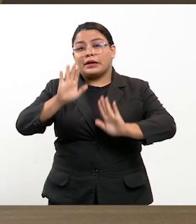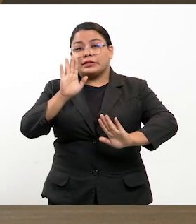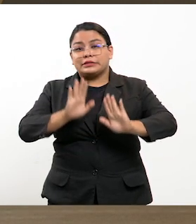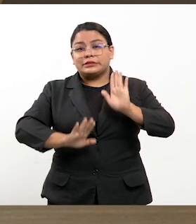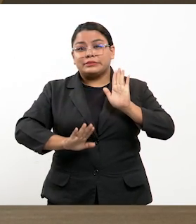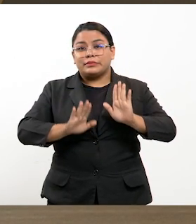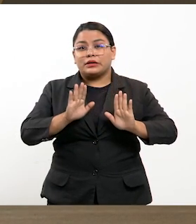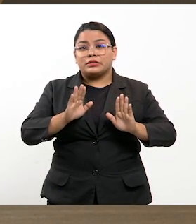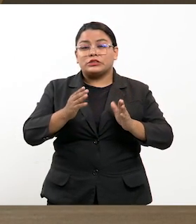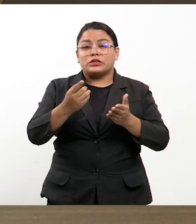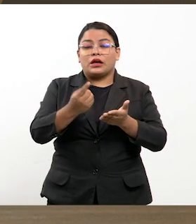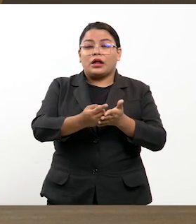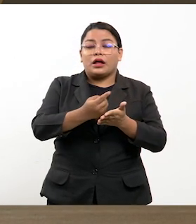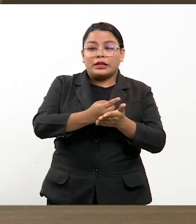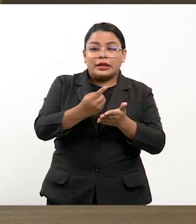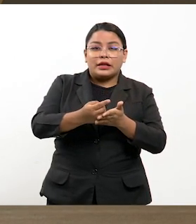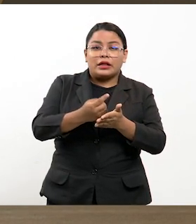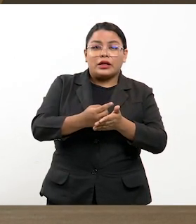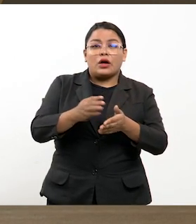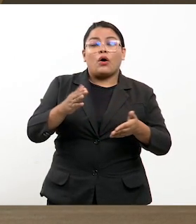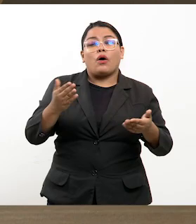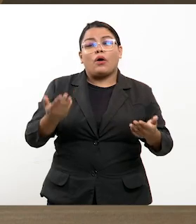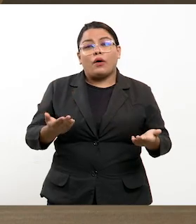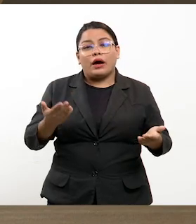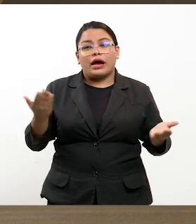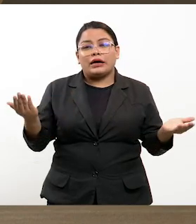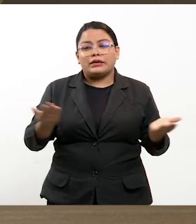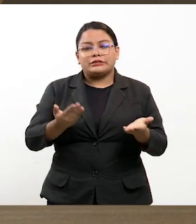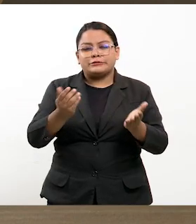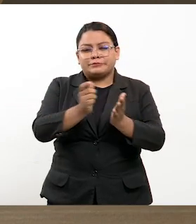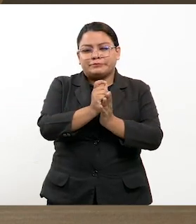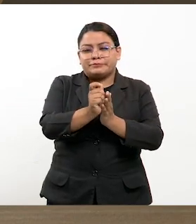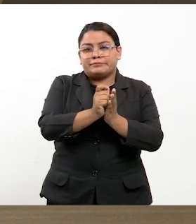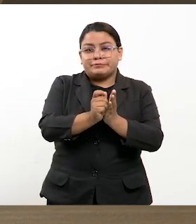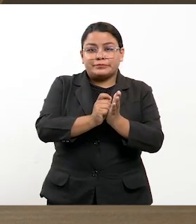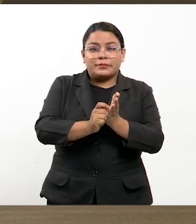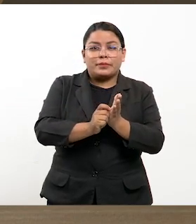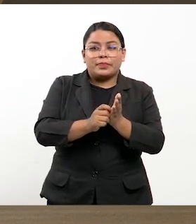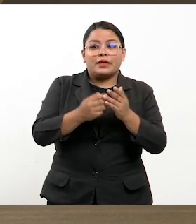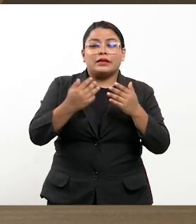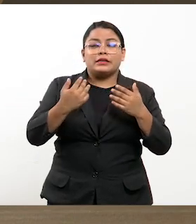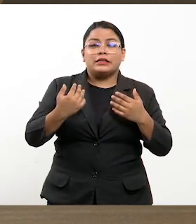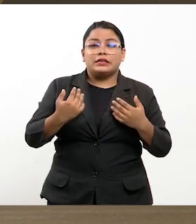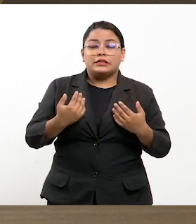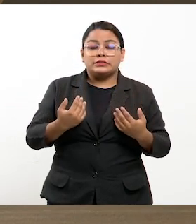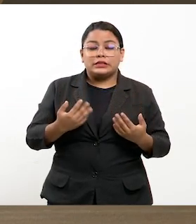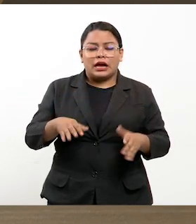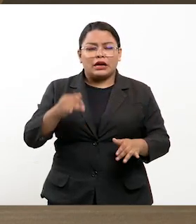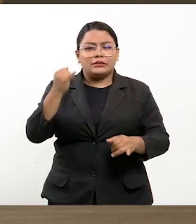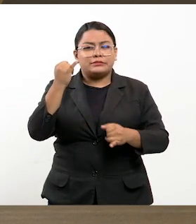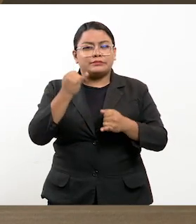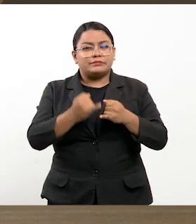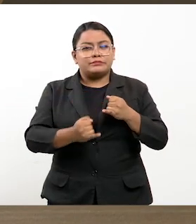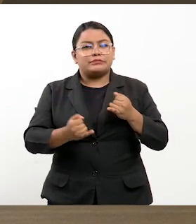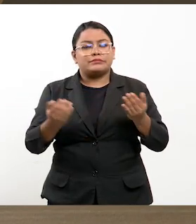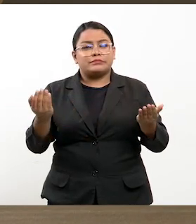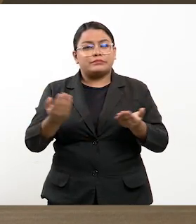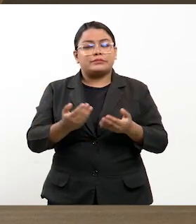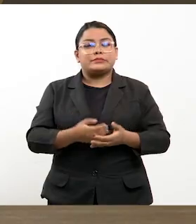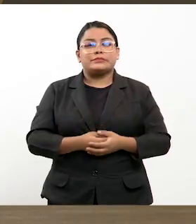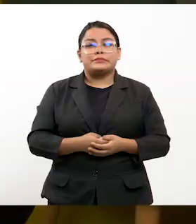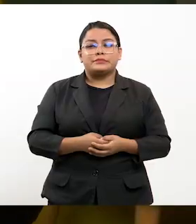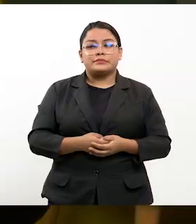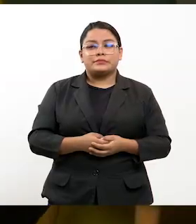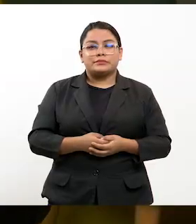en discursos orales o la producción de textos escritos. Una vez que hemos terminado de hacer estas